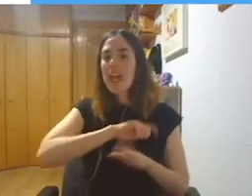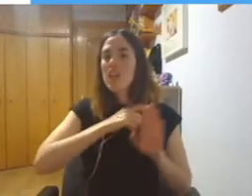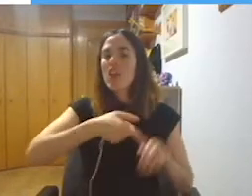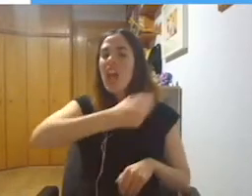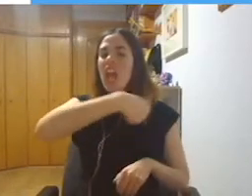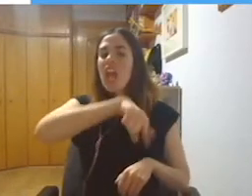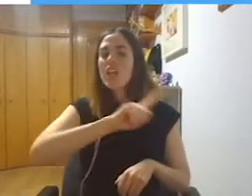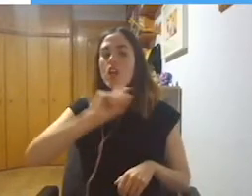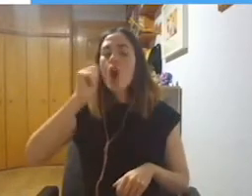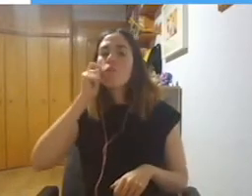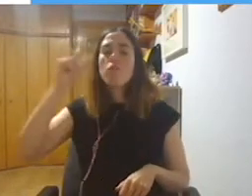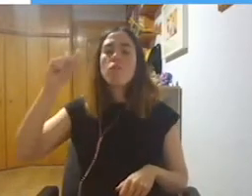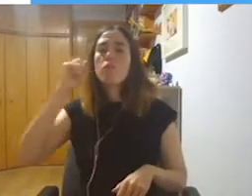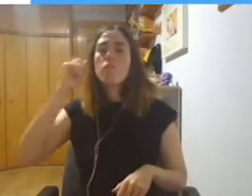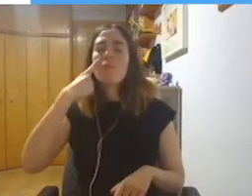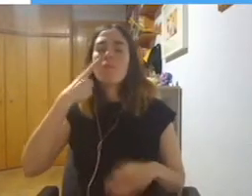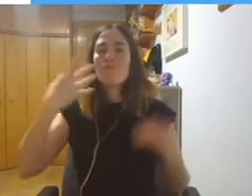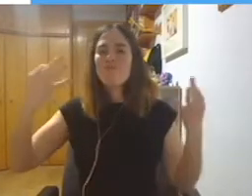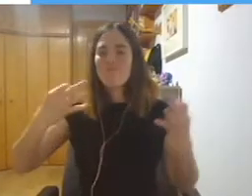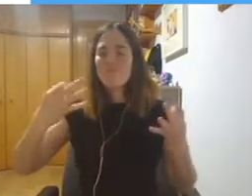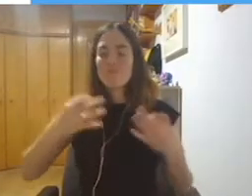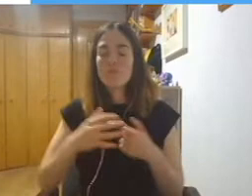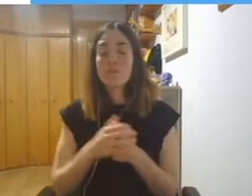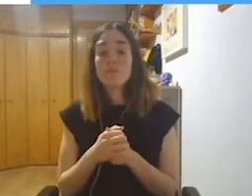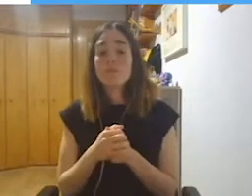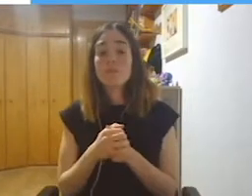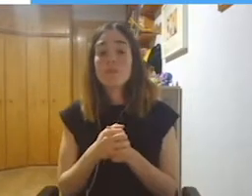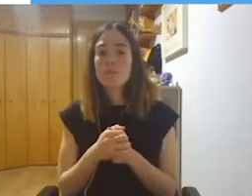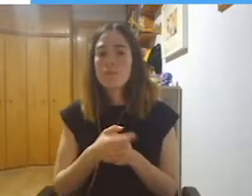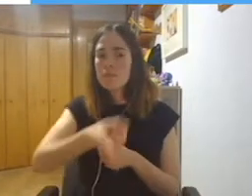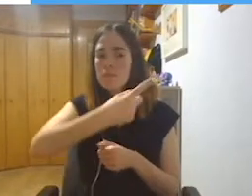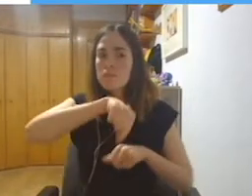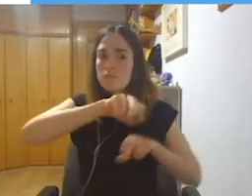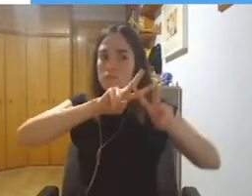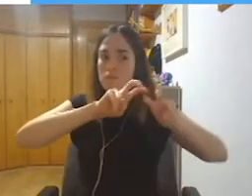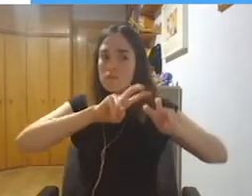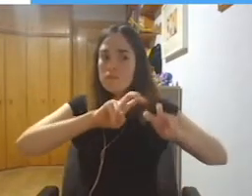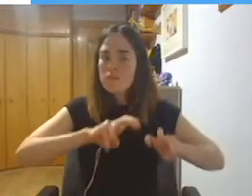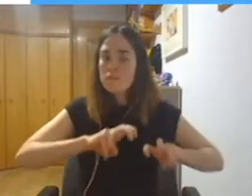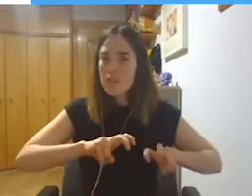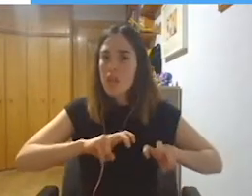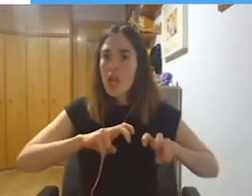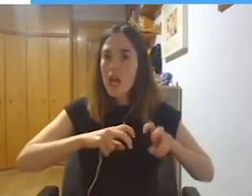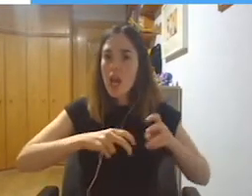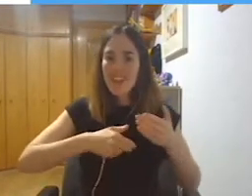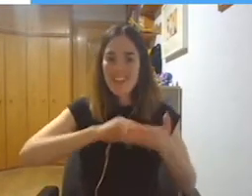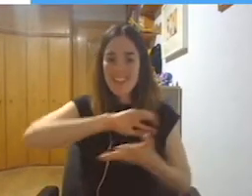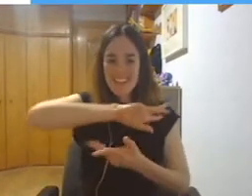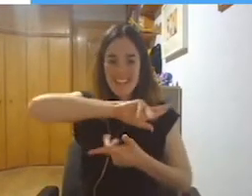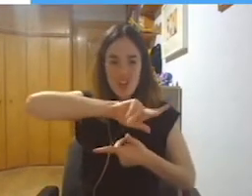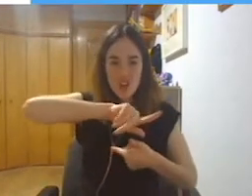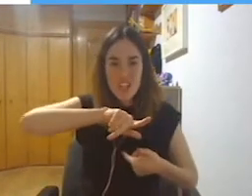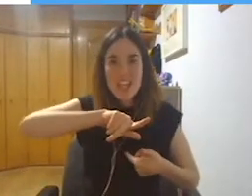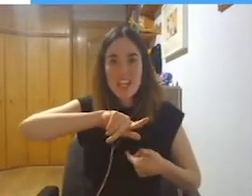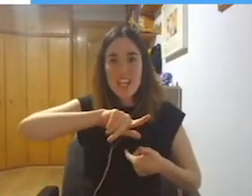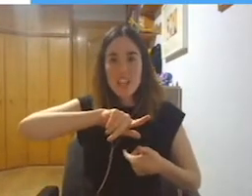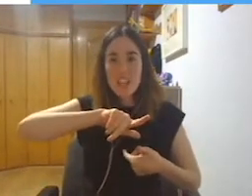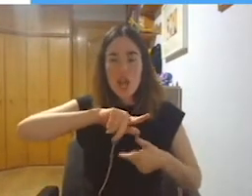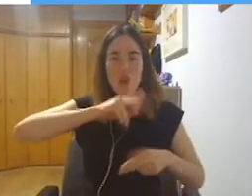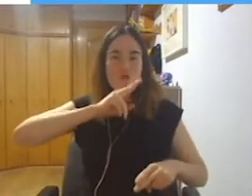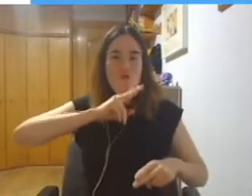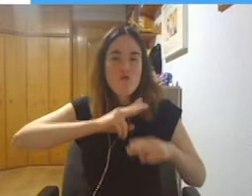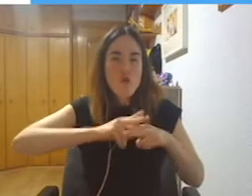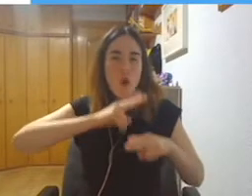lo que descubrieron? Que cuando se ponían a analizar todas las noticias, analizar la cantidad